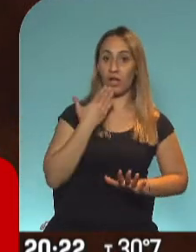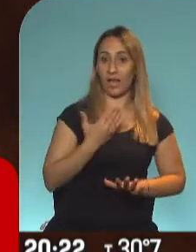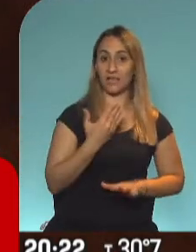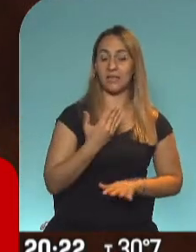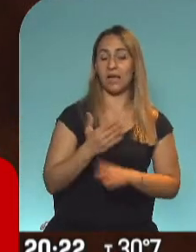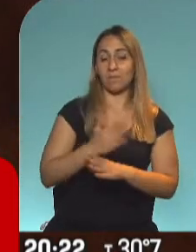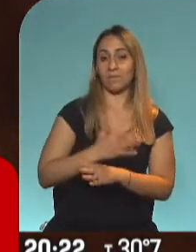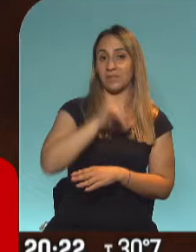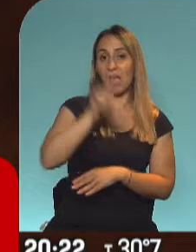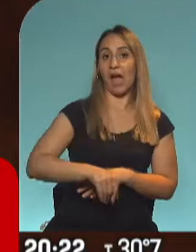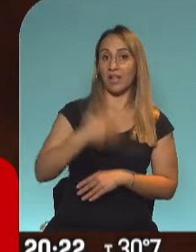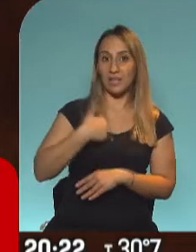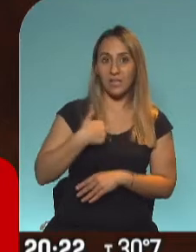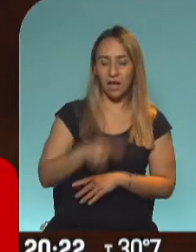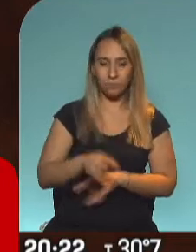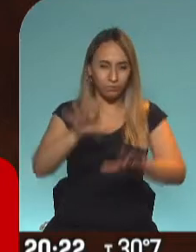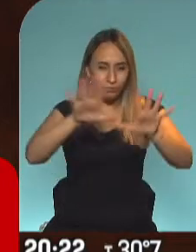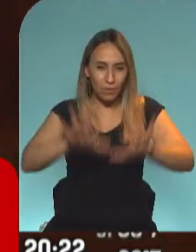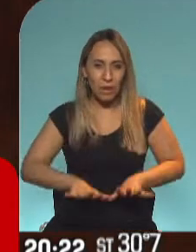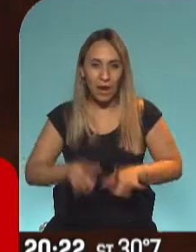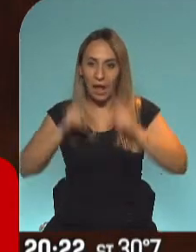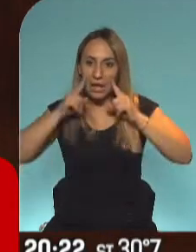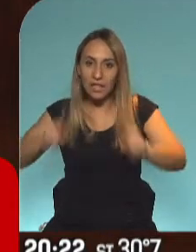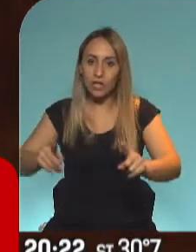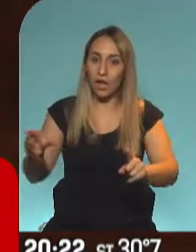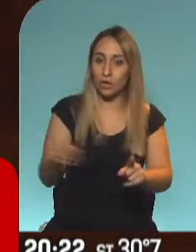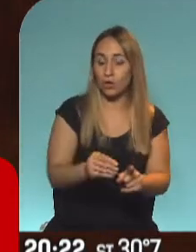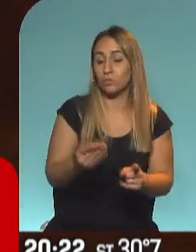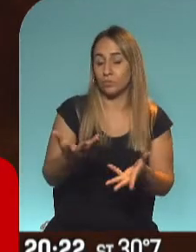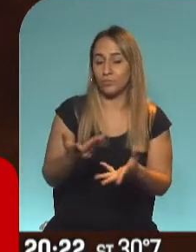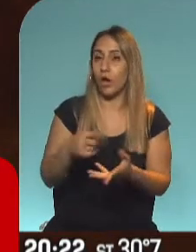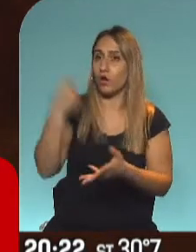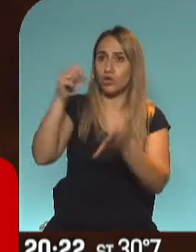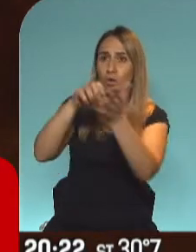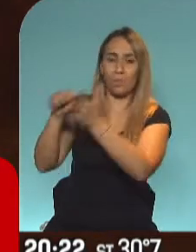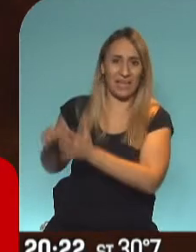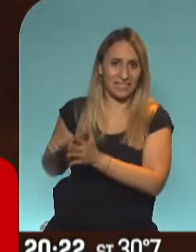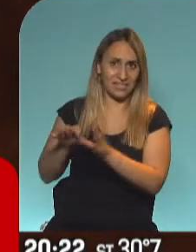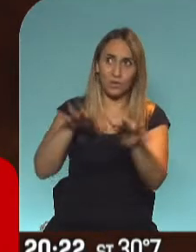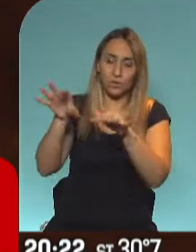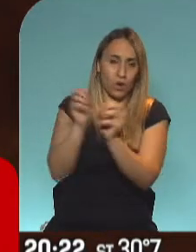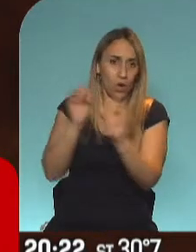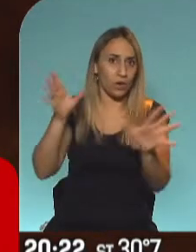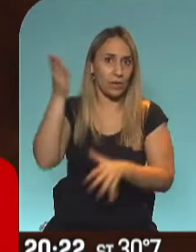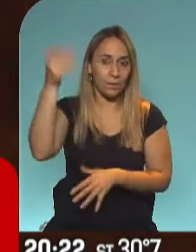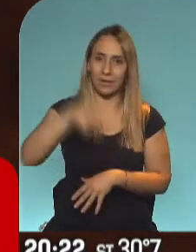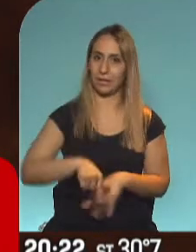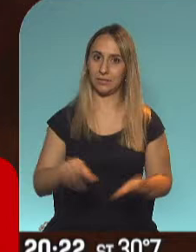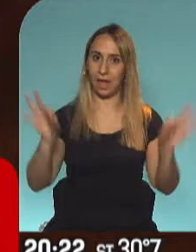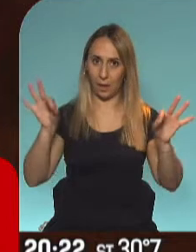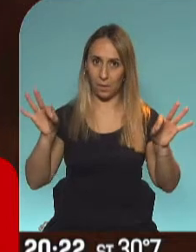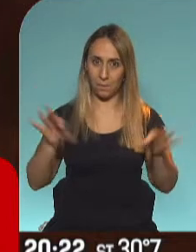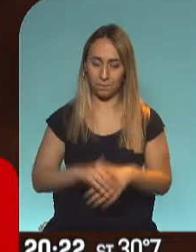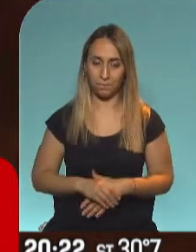tuvieran atención, de manera tal de que no hubiera una de las cosas horribles que vimos en otros países. Y de ahí, bueno, seguimos trabajando,